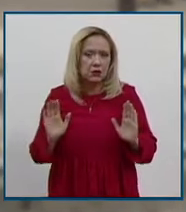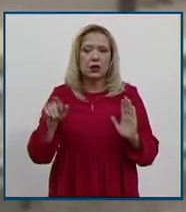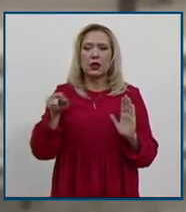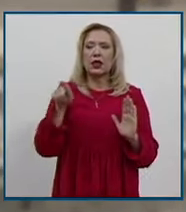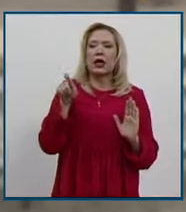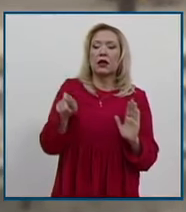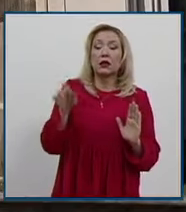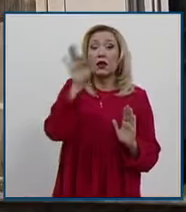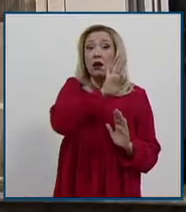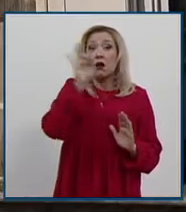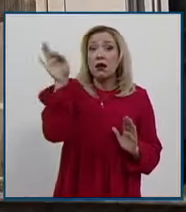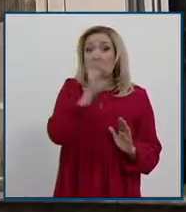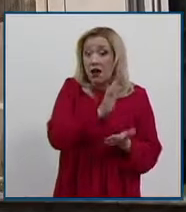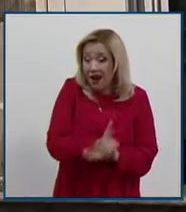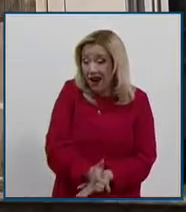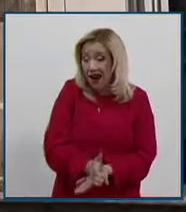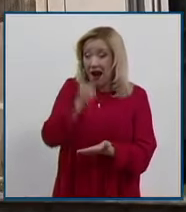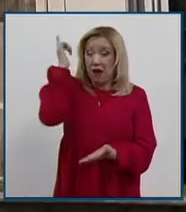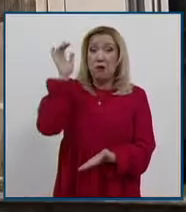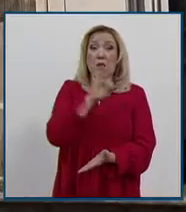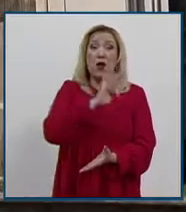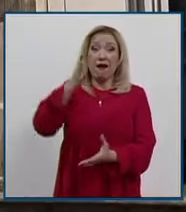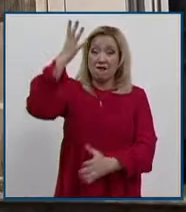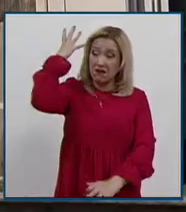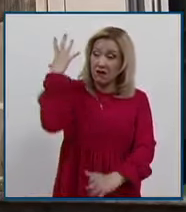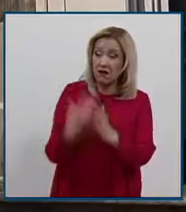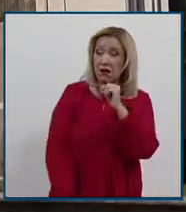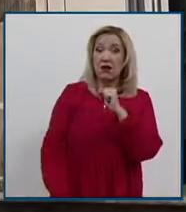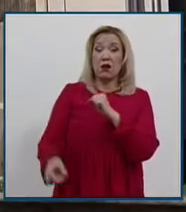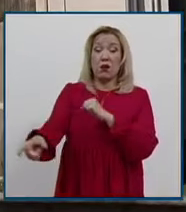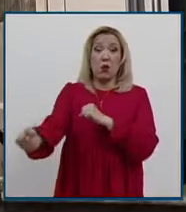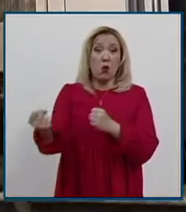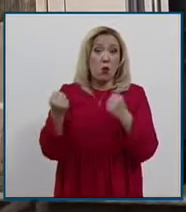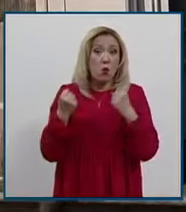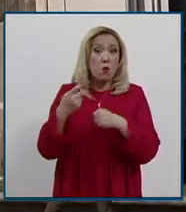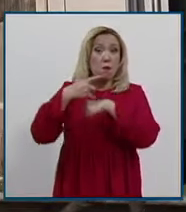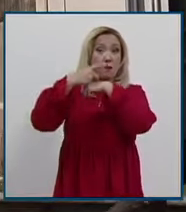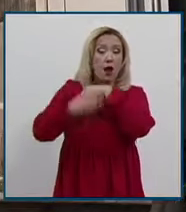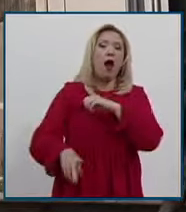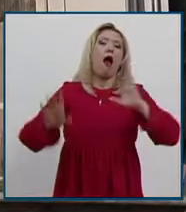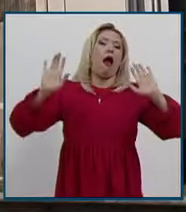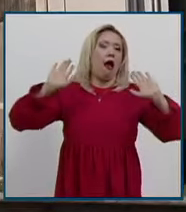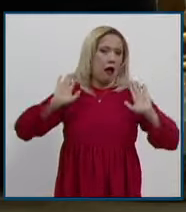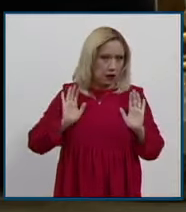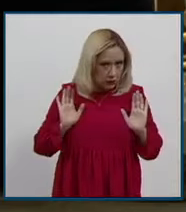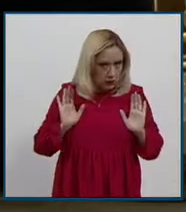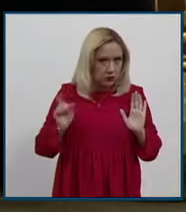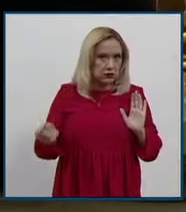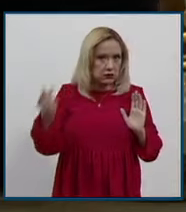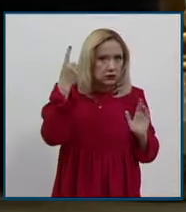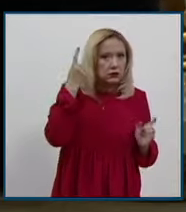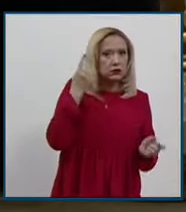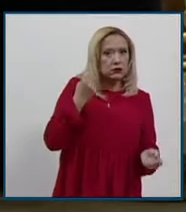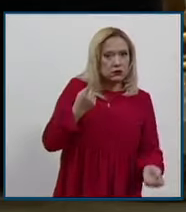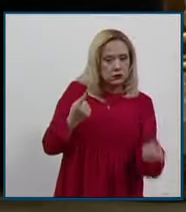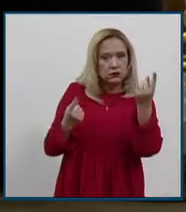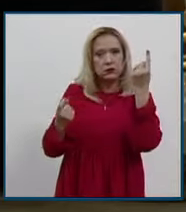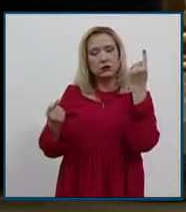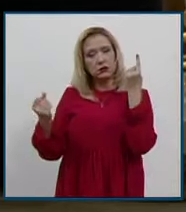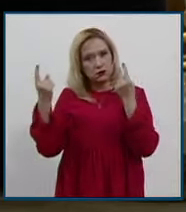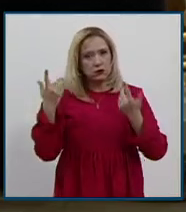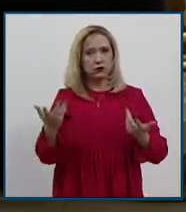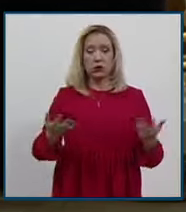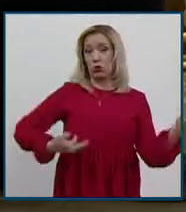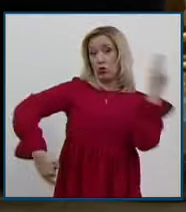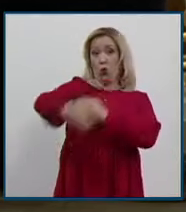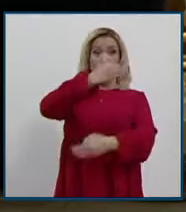la prisión preventiva que debe ser de carácter excepcional dicha restricción precisó el tribunal debe entenderse en